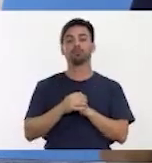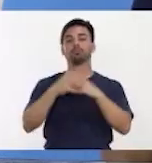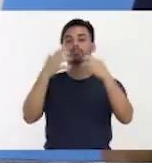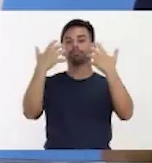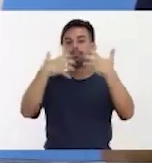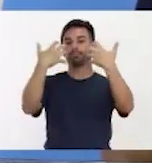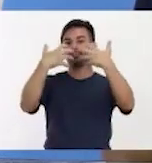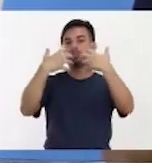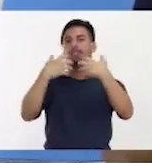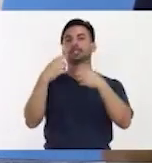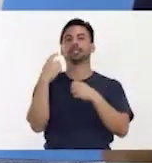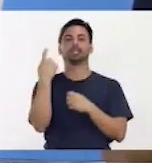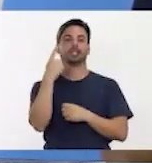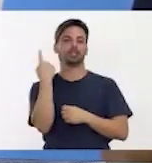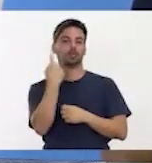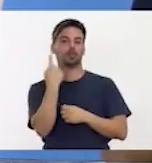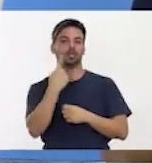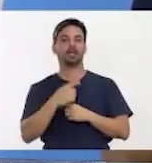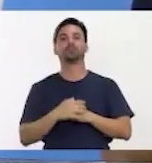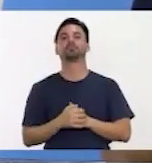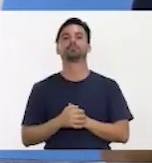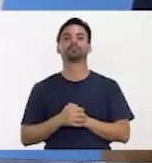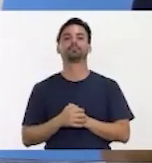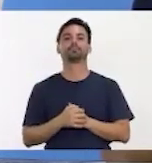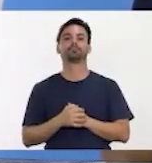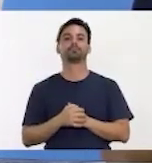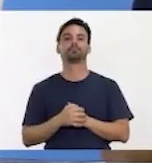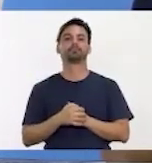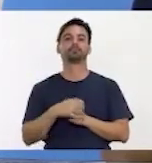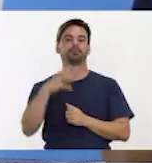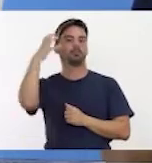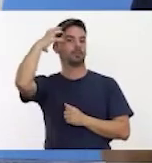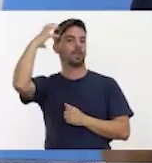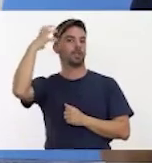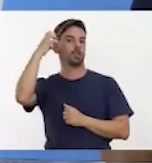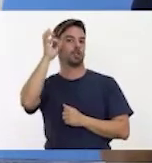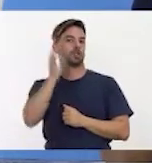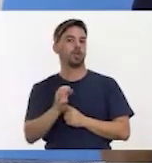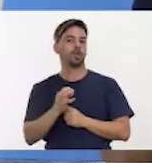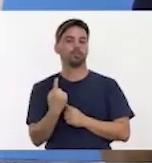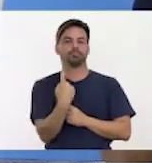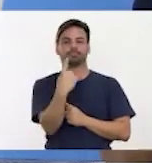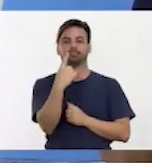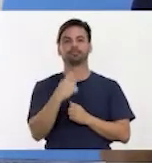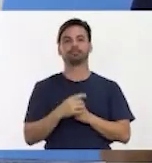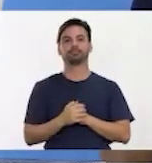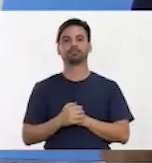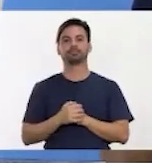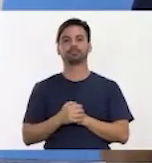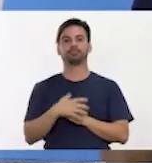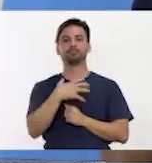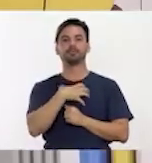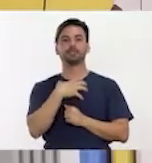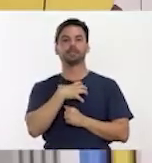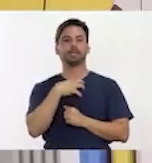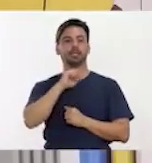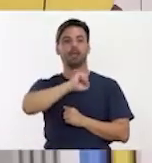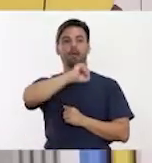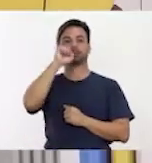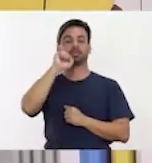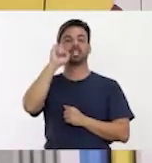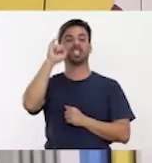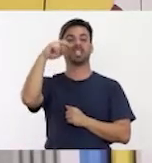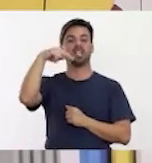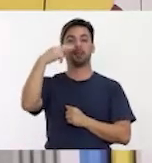libre concurrencia a un capitalismo industrial y finalmente a un capitalismo monopolista.